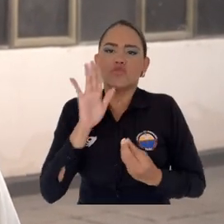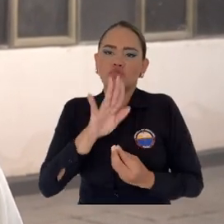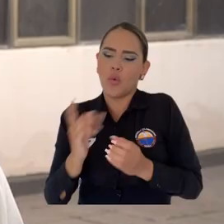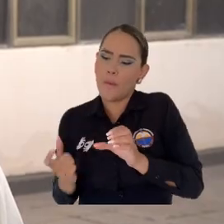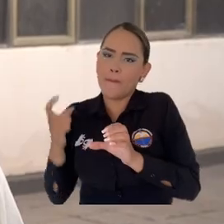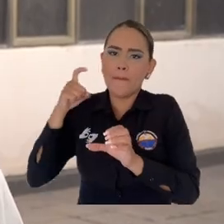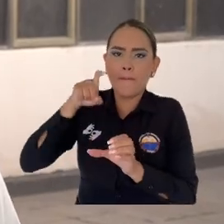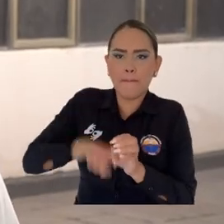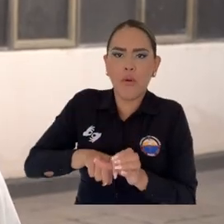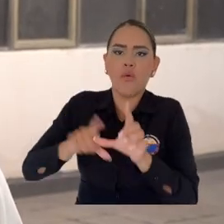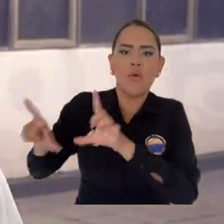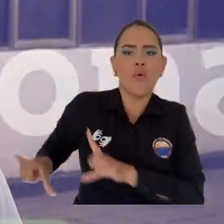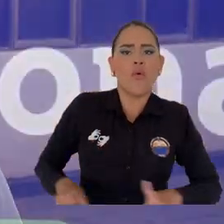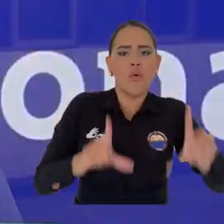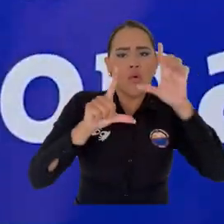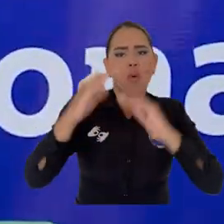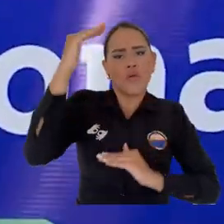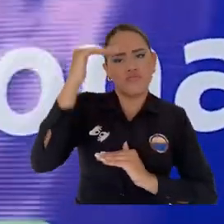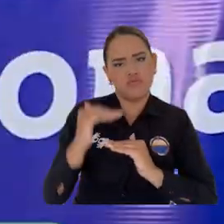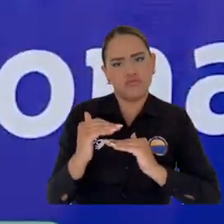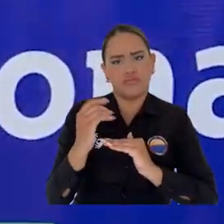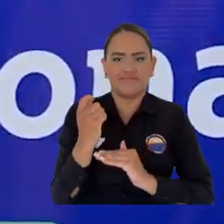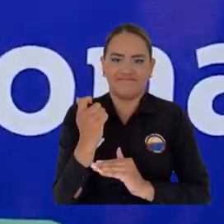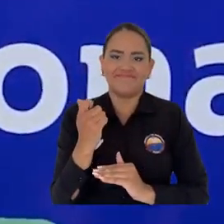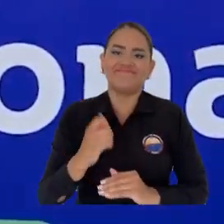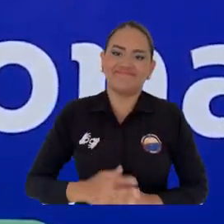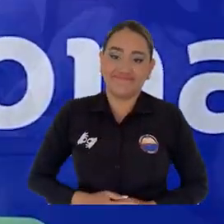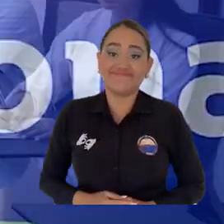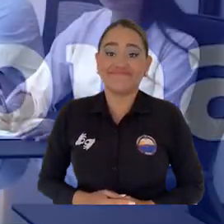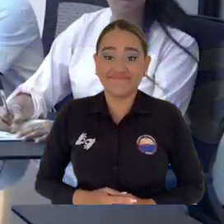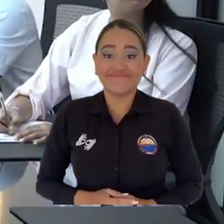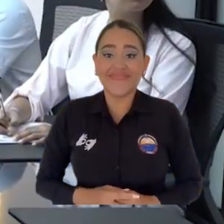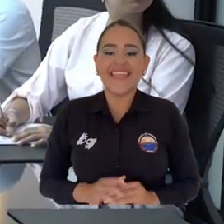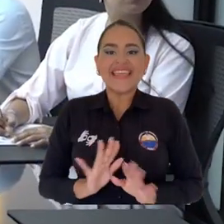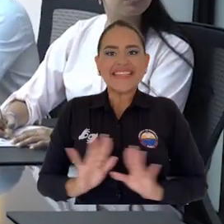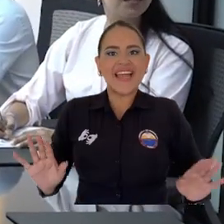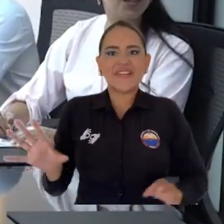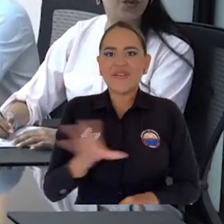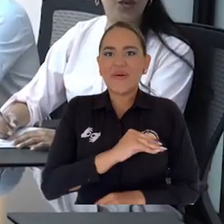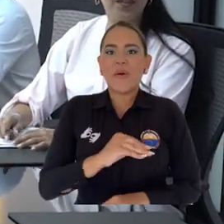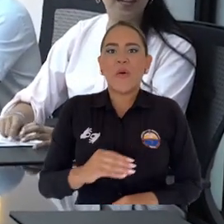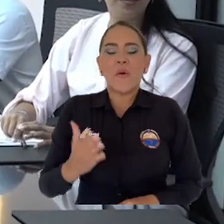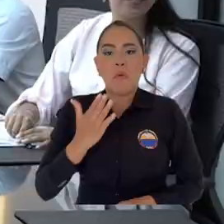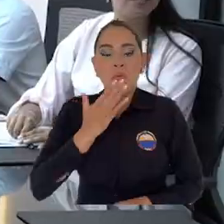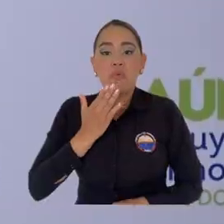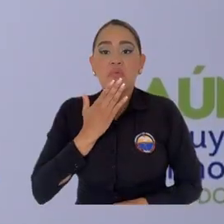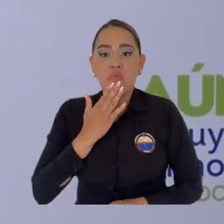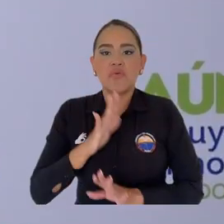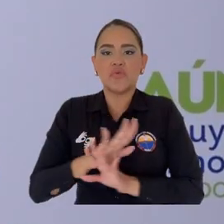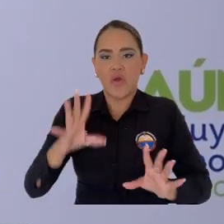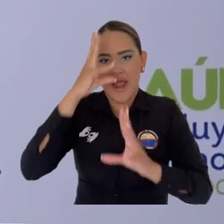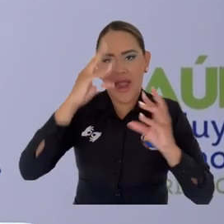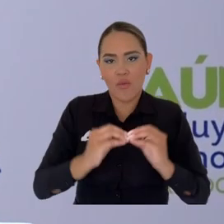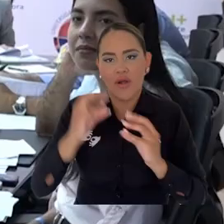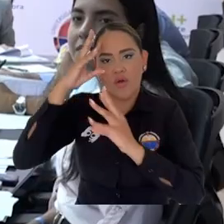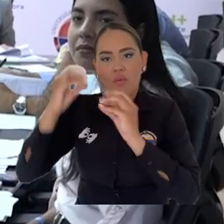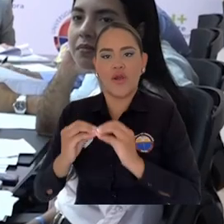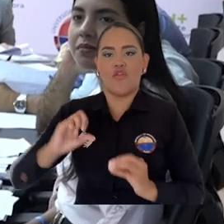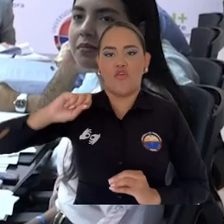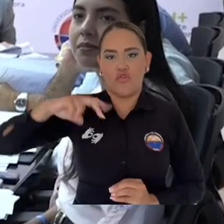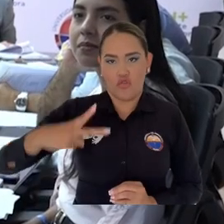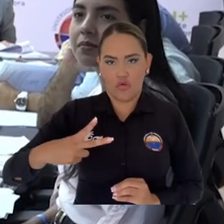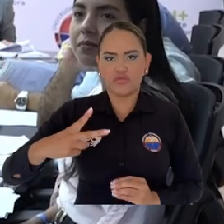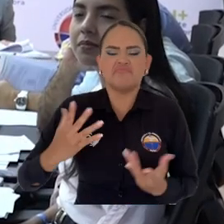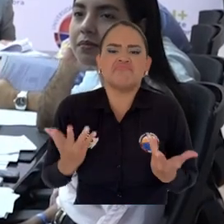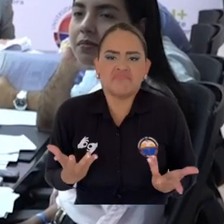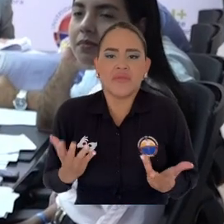y la inscripción de los programas de posgrado disminuyan su valor. Con gran satisfacción se dio la discusión de estos dos acuerdos, pues